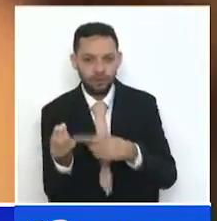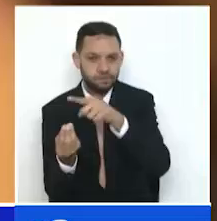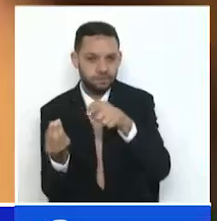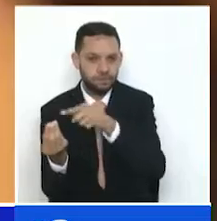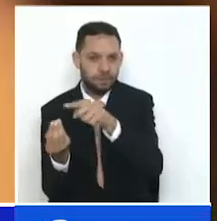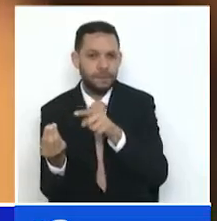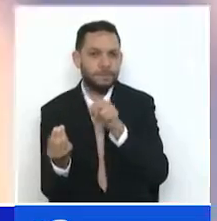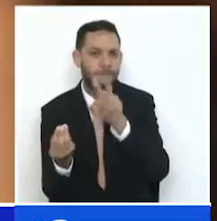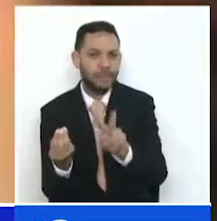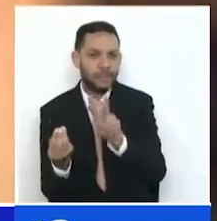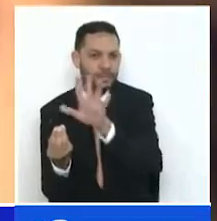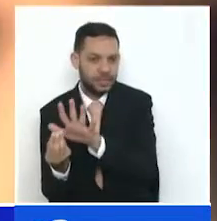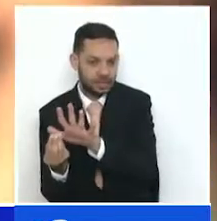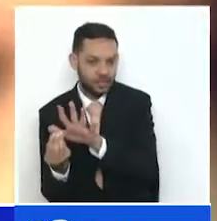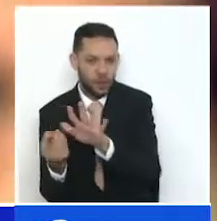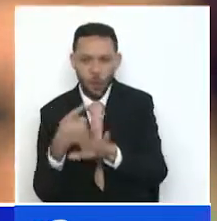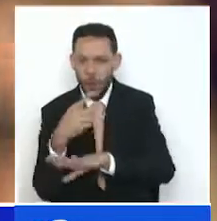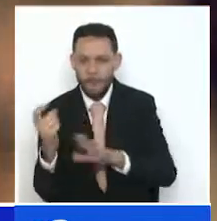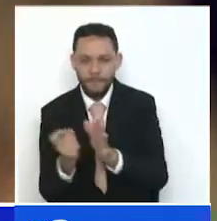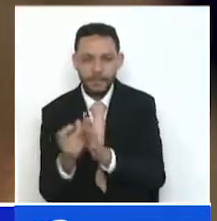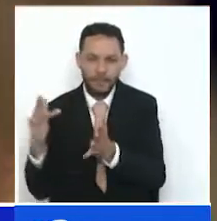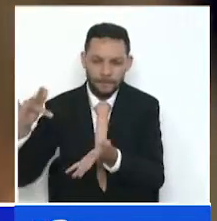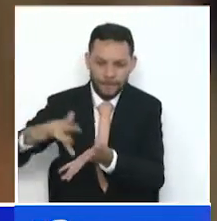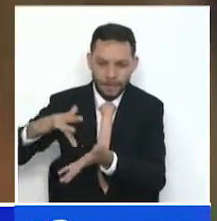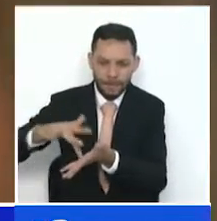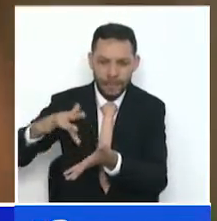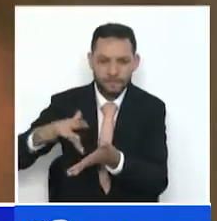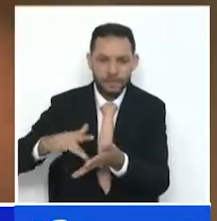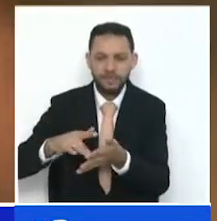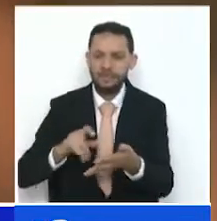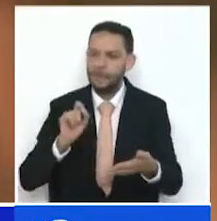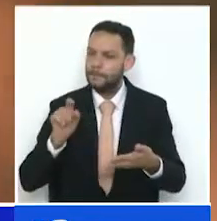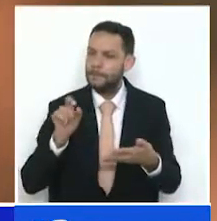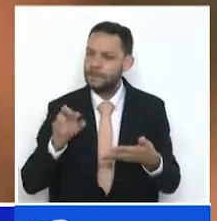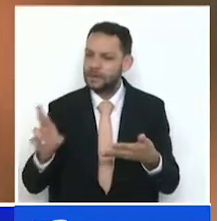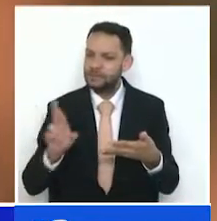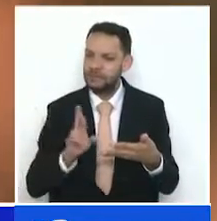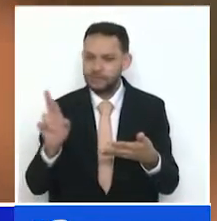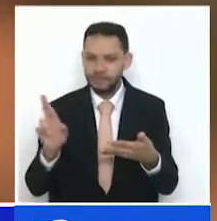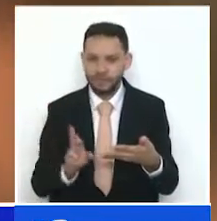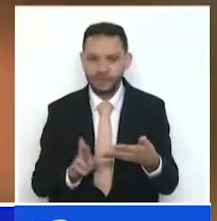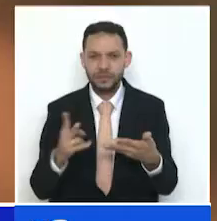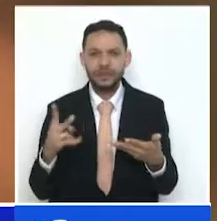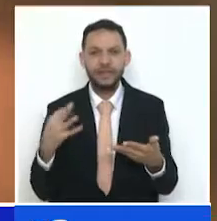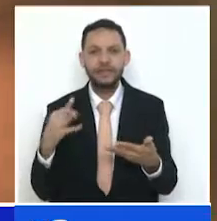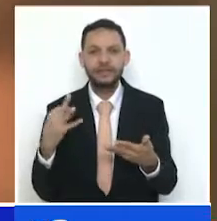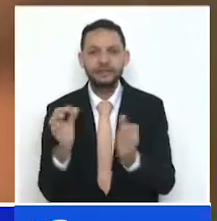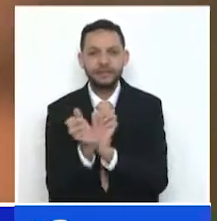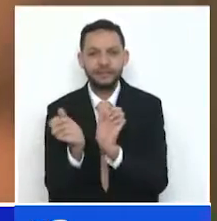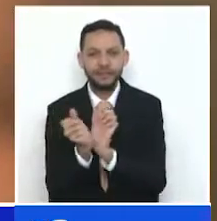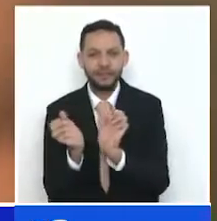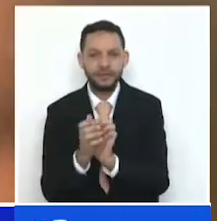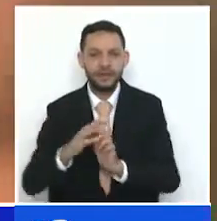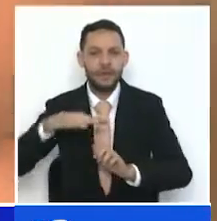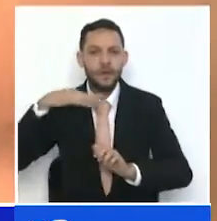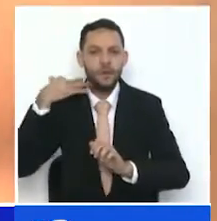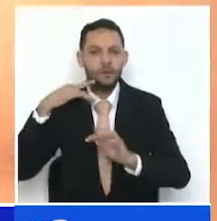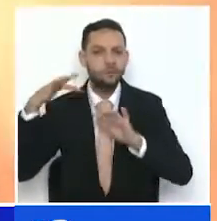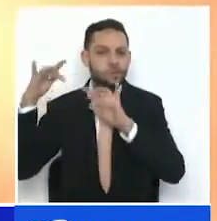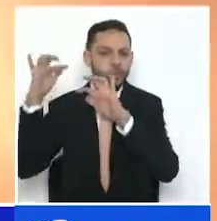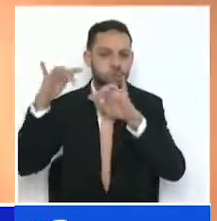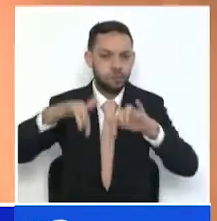se presentaron en un casting presencial que se realizó el 13 de mayo en la Escuela Miso de Armenia, donde